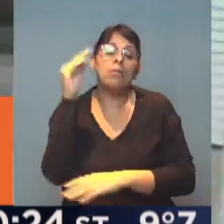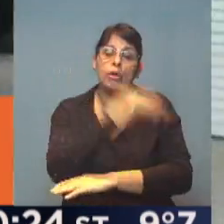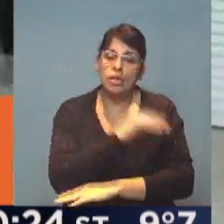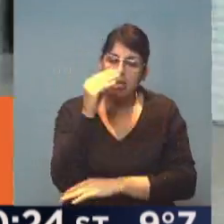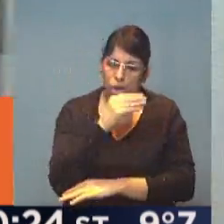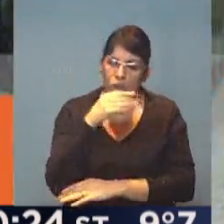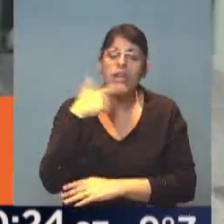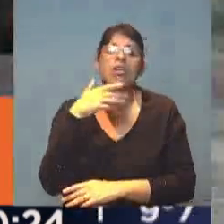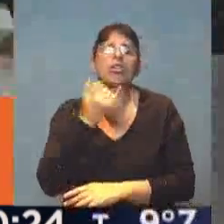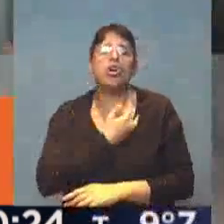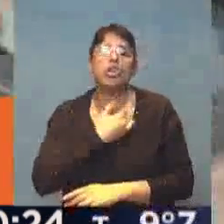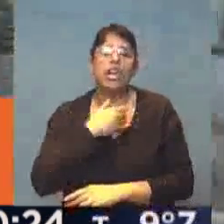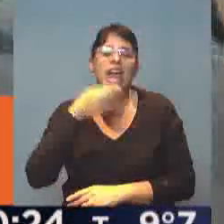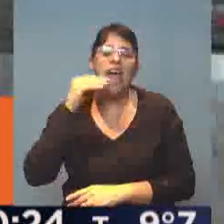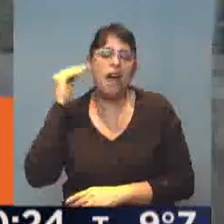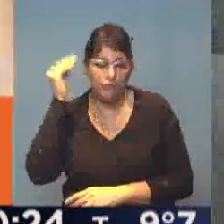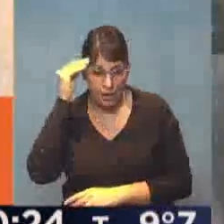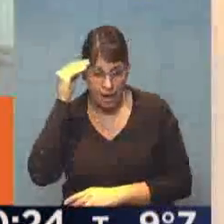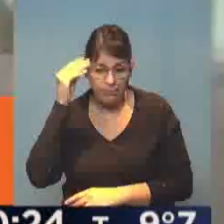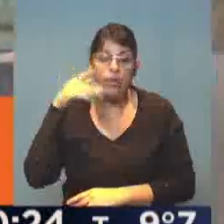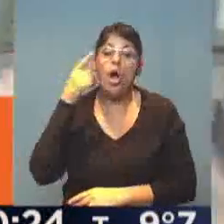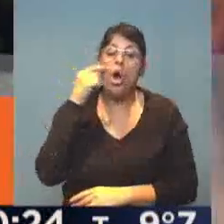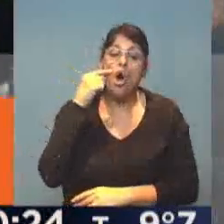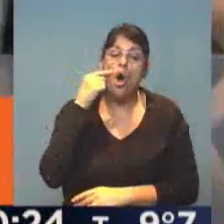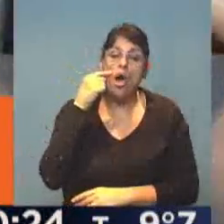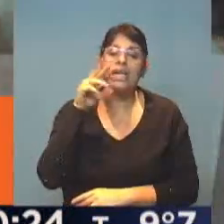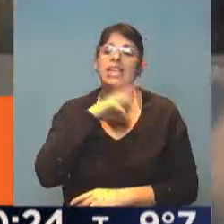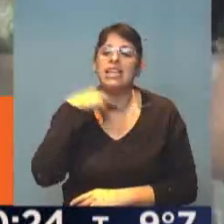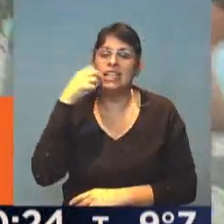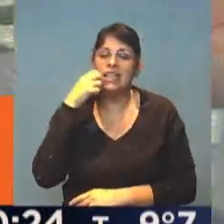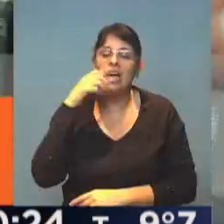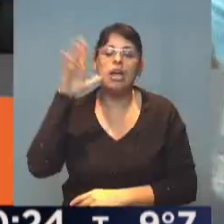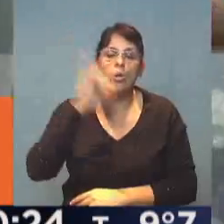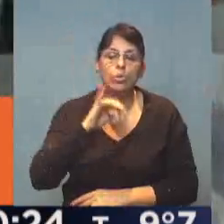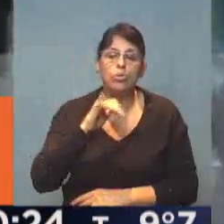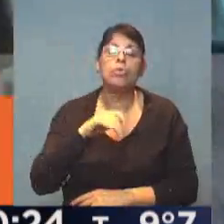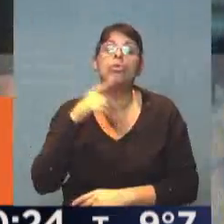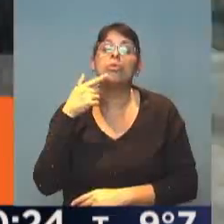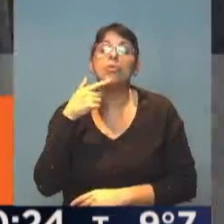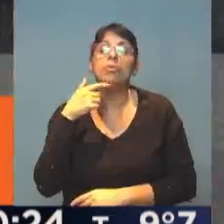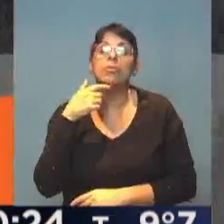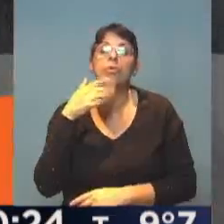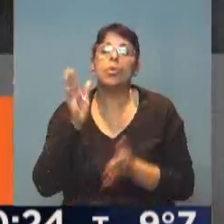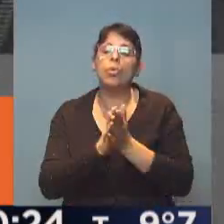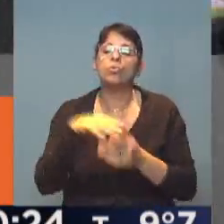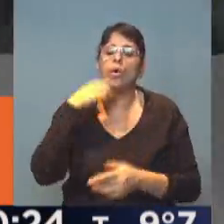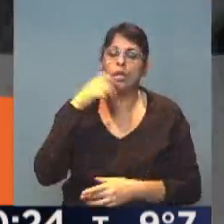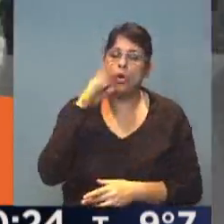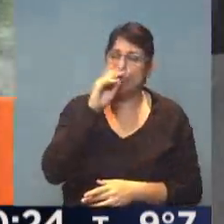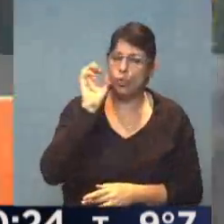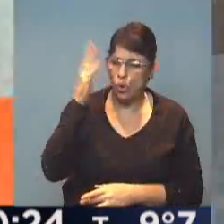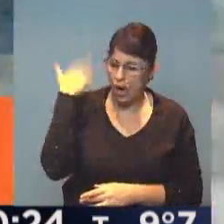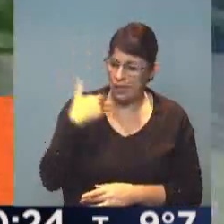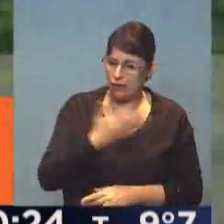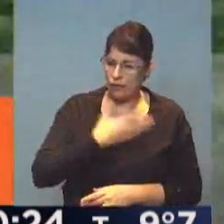entre los detenidos se encuentra daniela luz hija de jorge luz que está detenido junto a su hijo bruno desde febrero